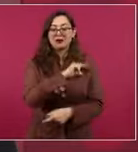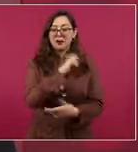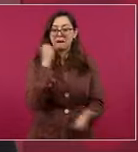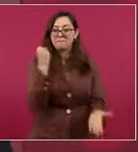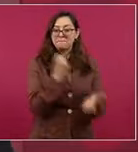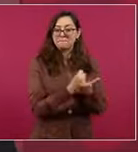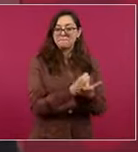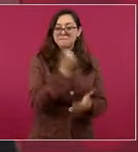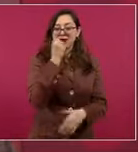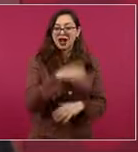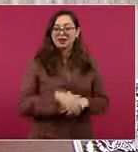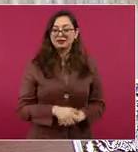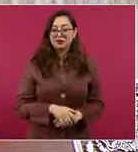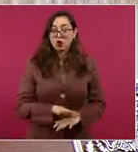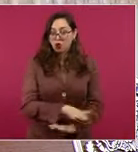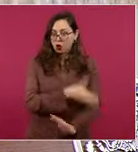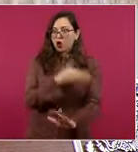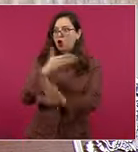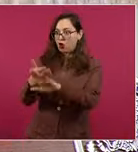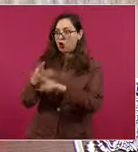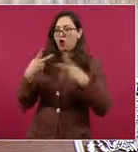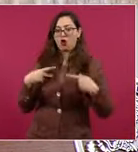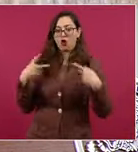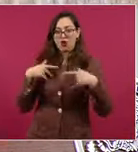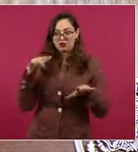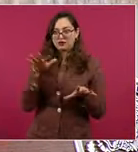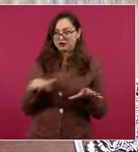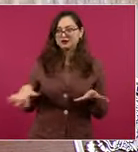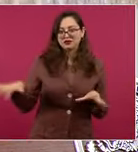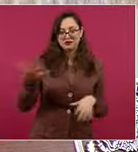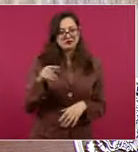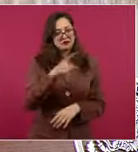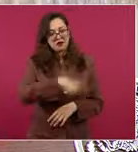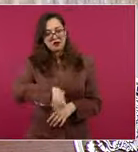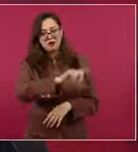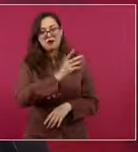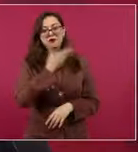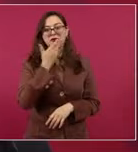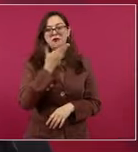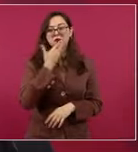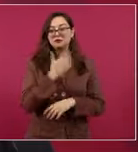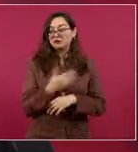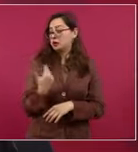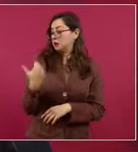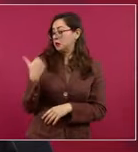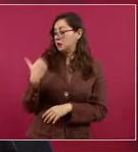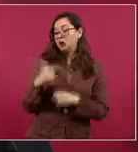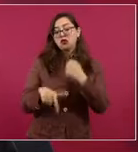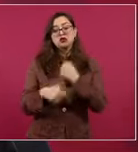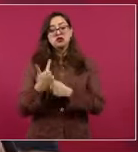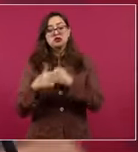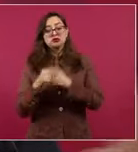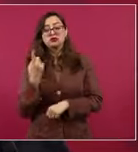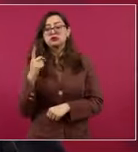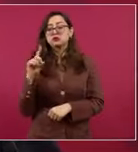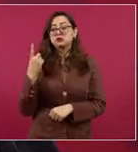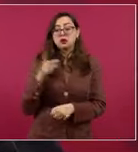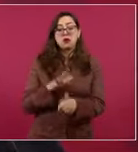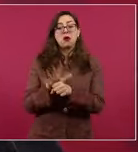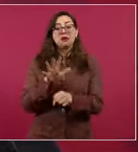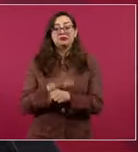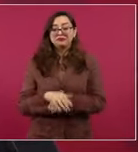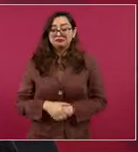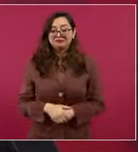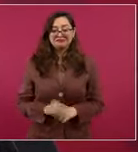este 12 de diciembre ya nada. porque ya no pueden hacer